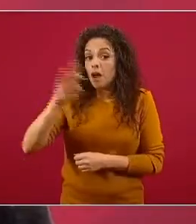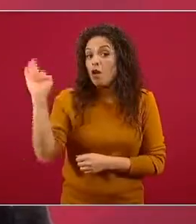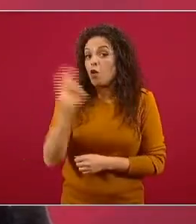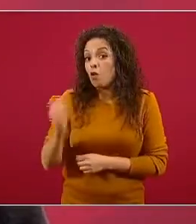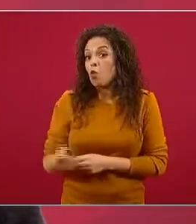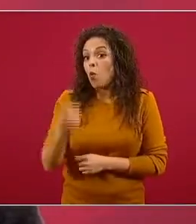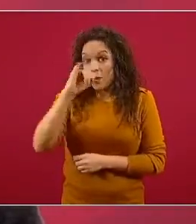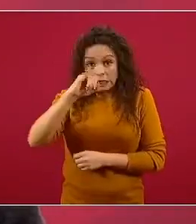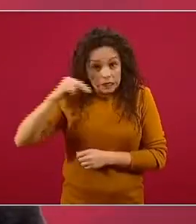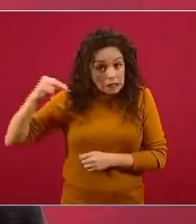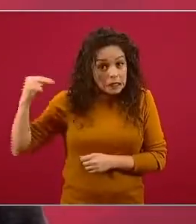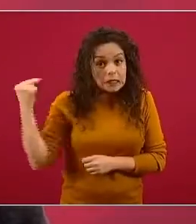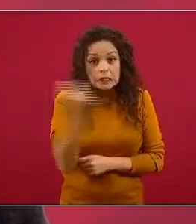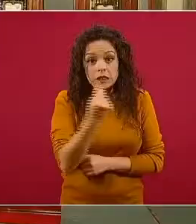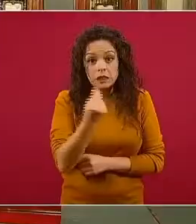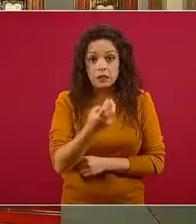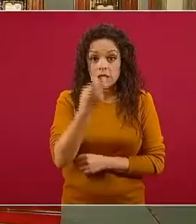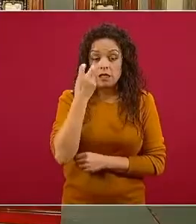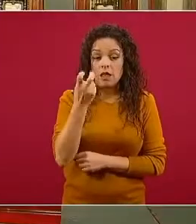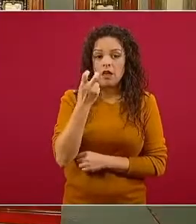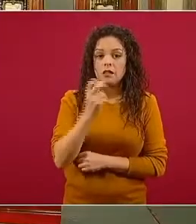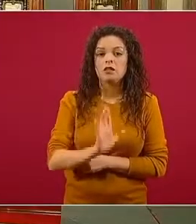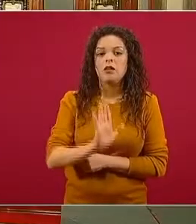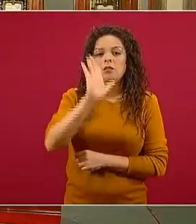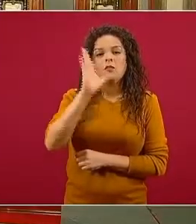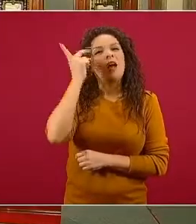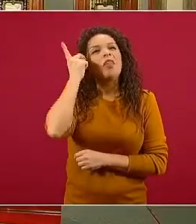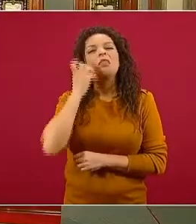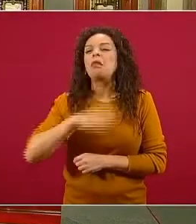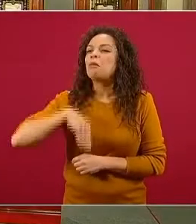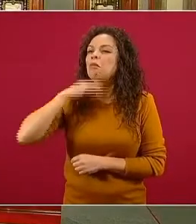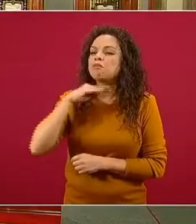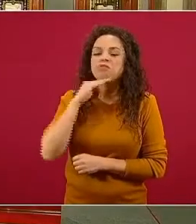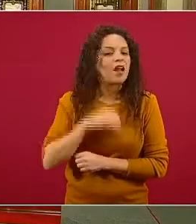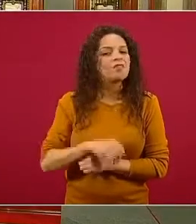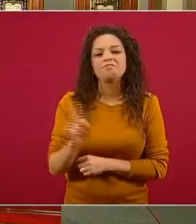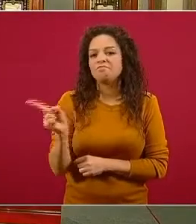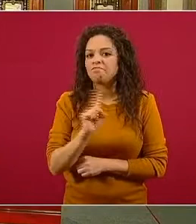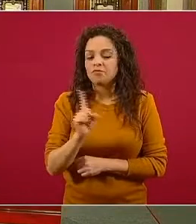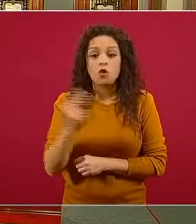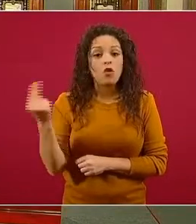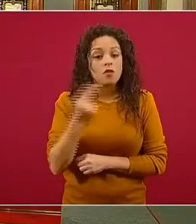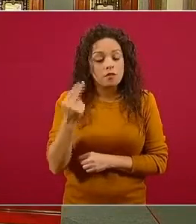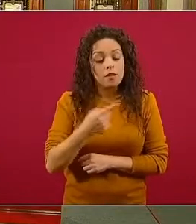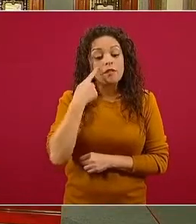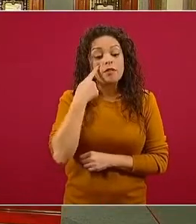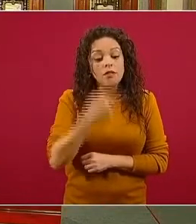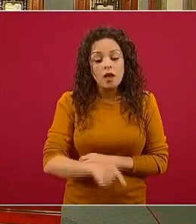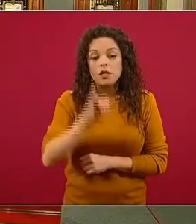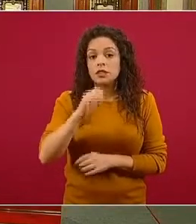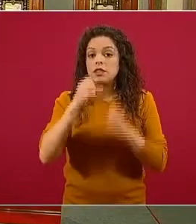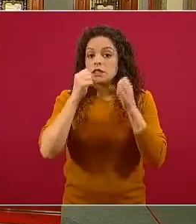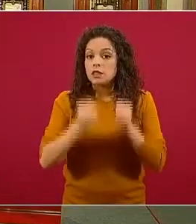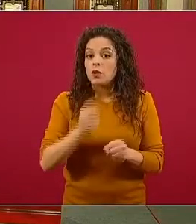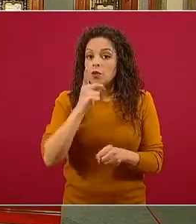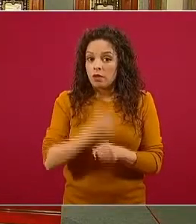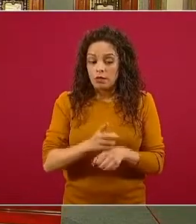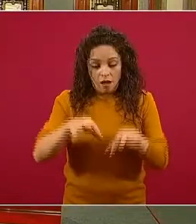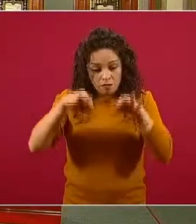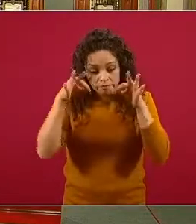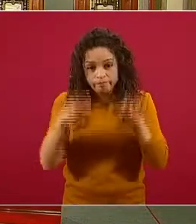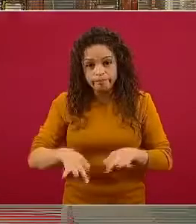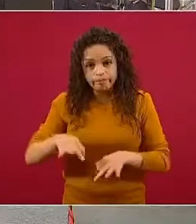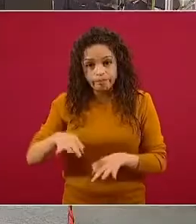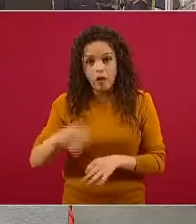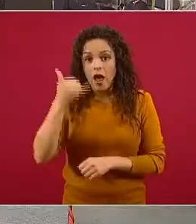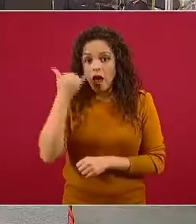jamás serán relajados para garantizar la seguridad, la eficacia y la calidad de los productos. Entonces